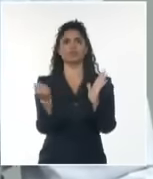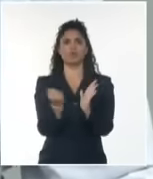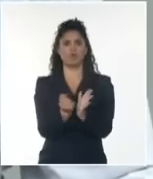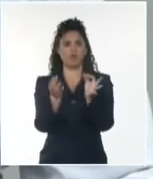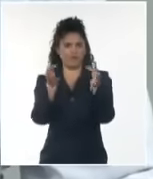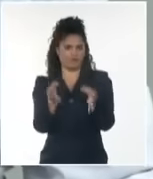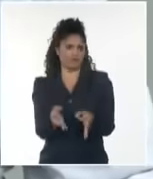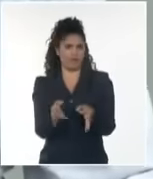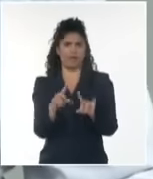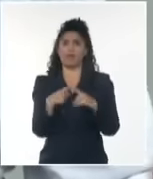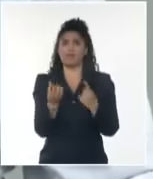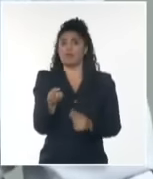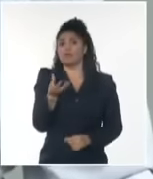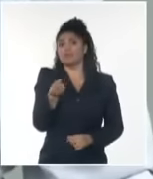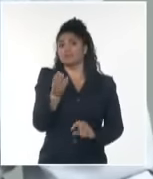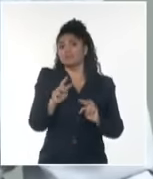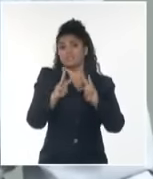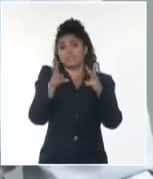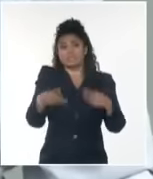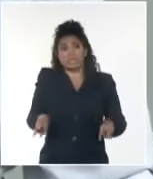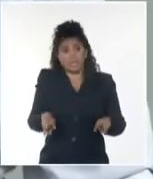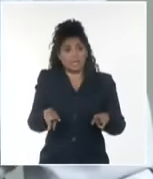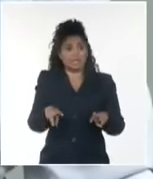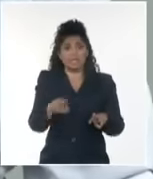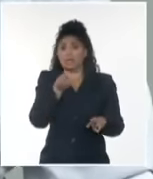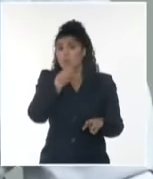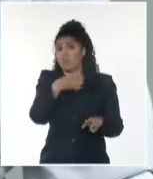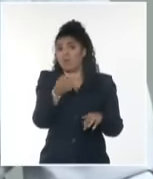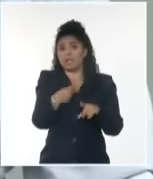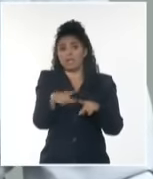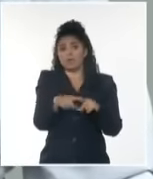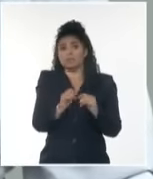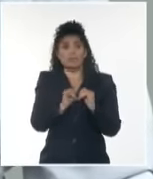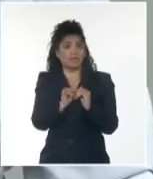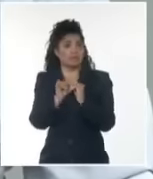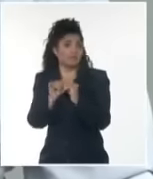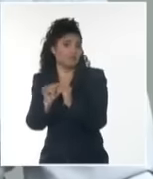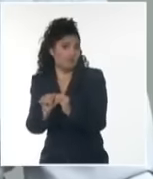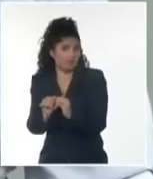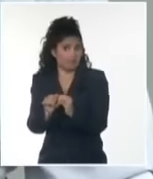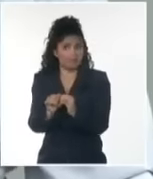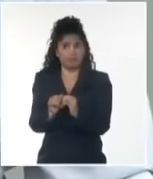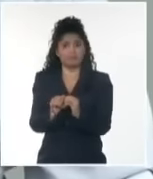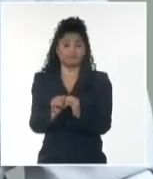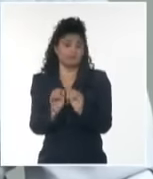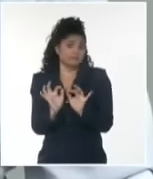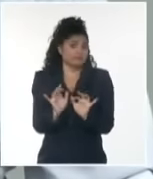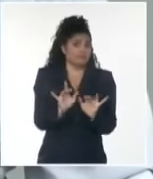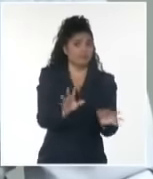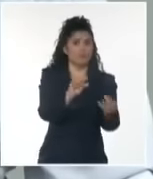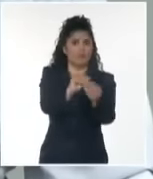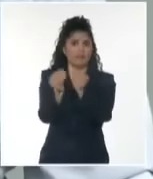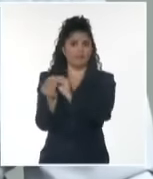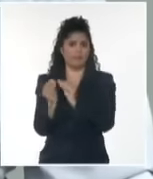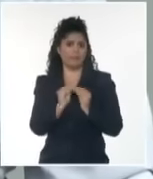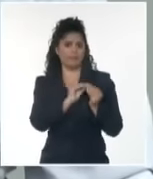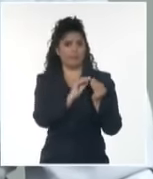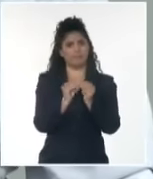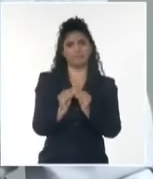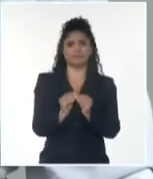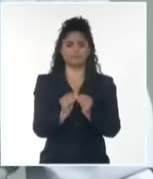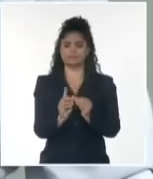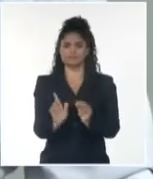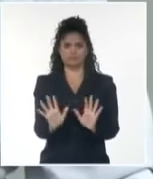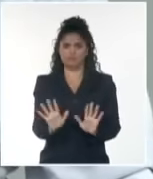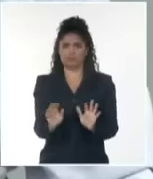Porque en Cuba es difícil tener algo reservado en un lugar determinado. Y te reitero, ya hace varios días las personas